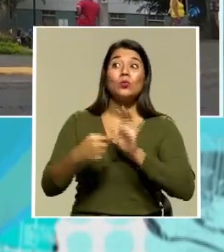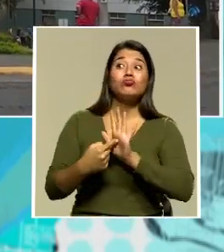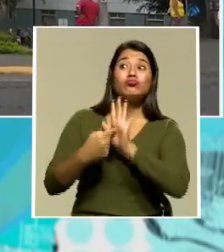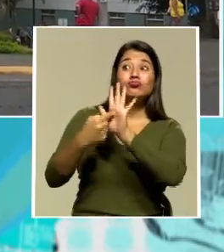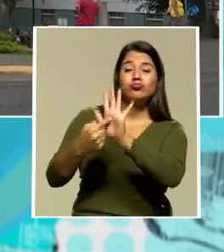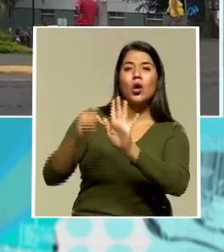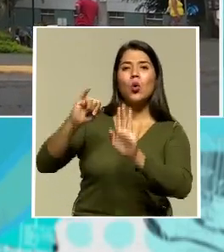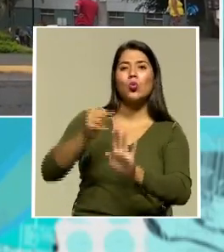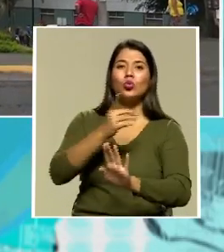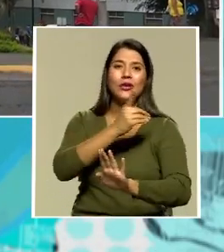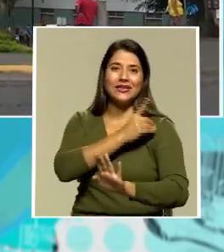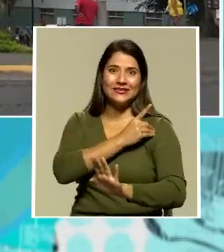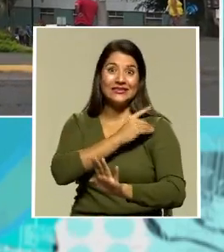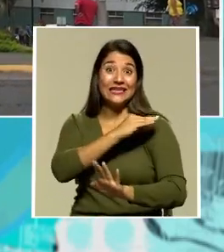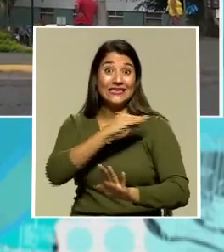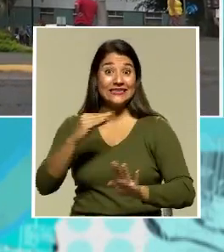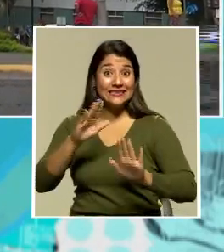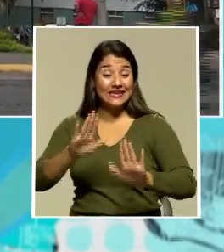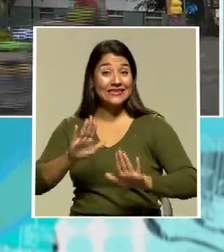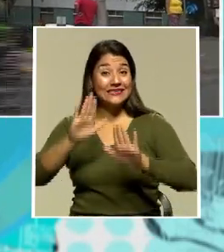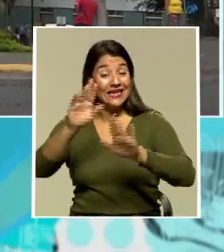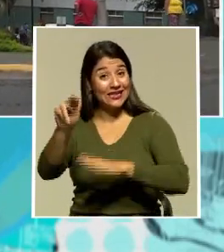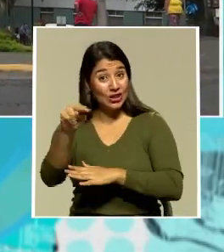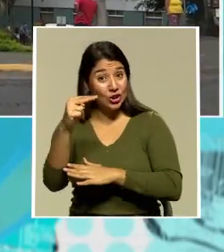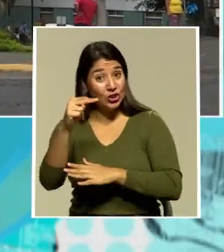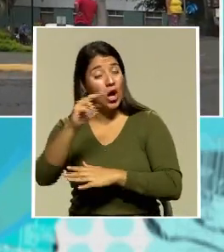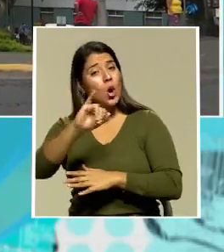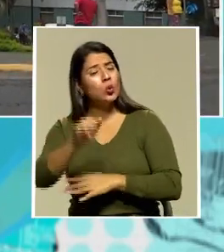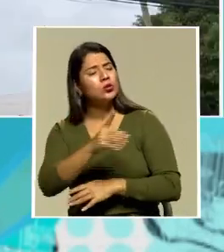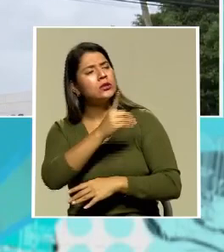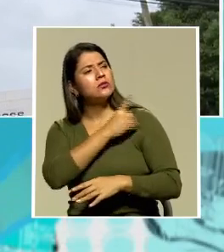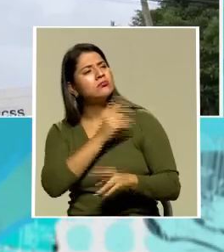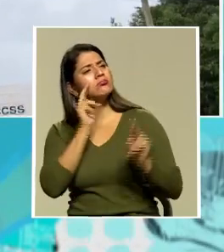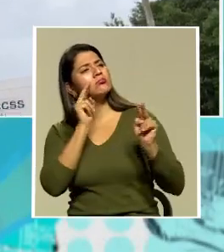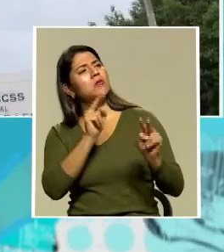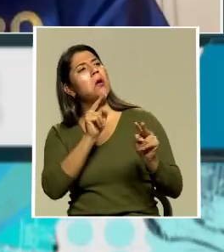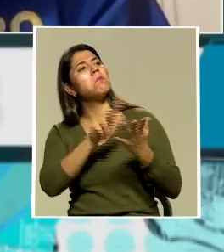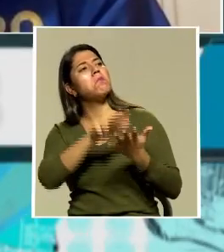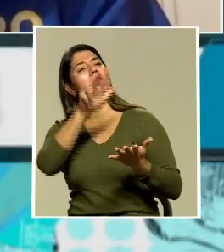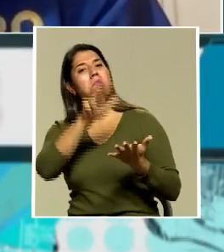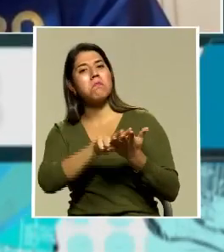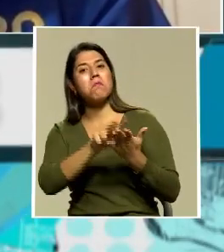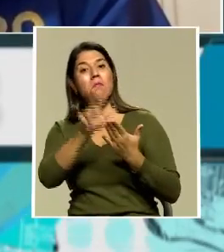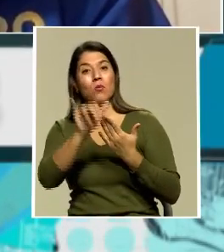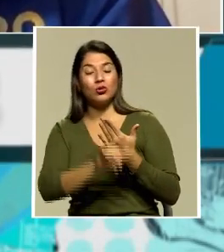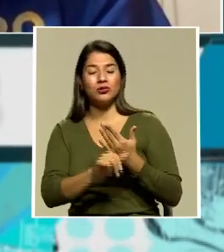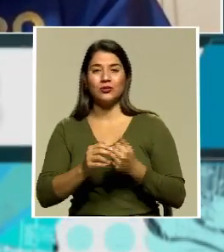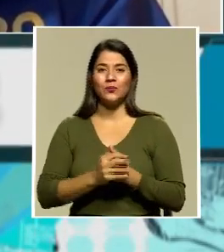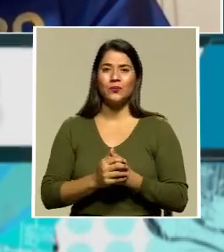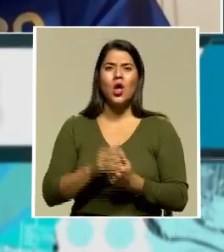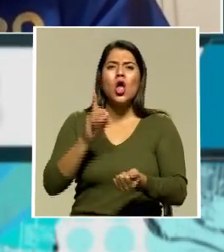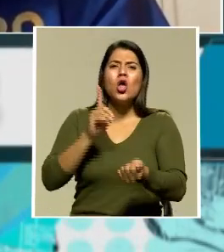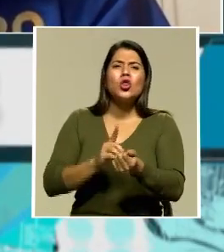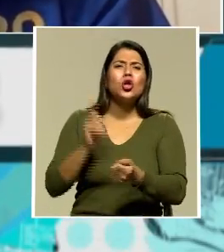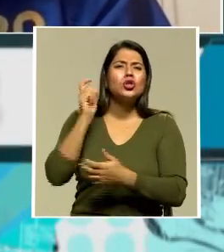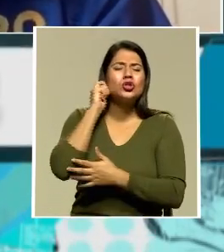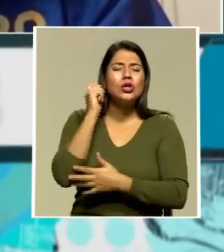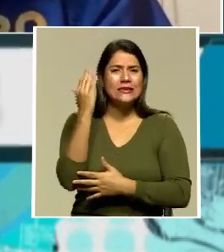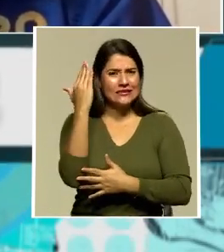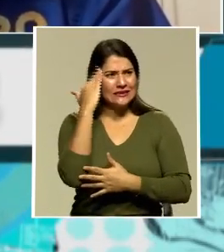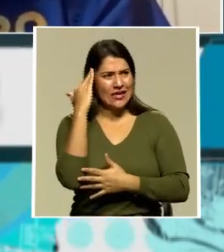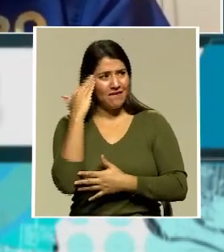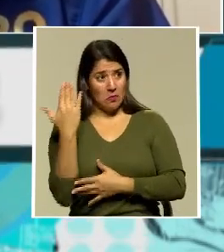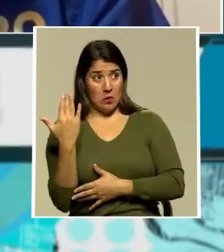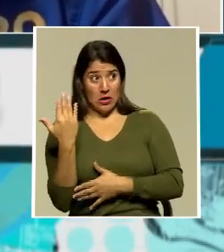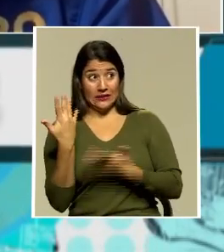con la excelente noticia que la Junta Directiva evaluó el proyecto en todos sus extremos. Doctora, sabemos que apenas se acaba de aprobar